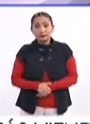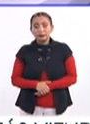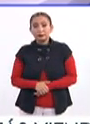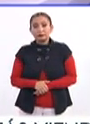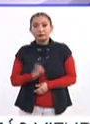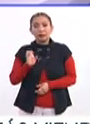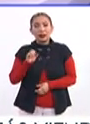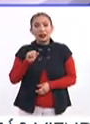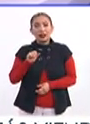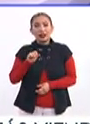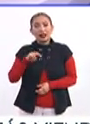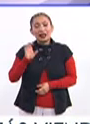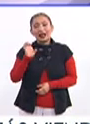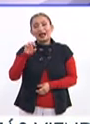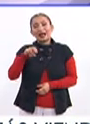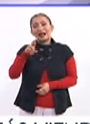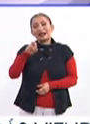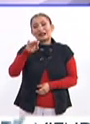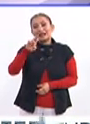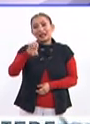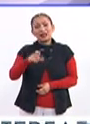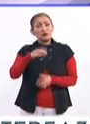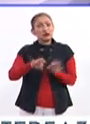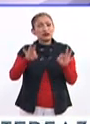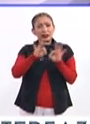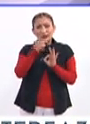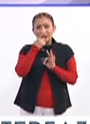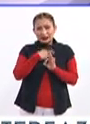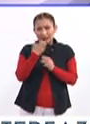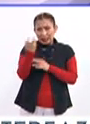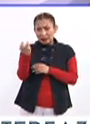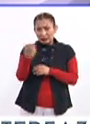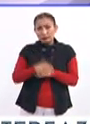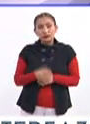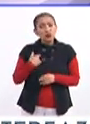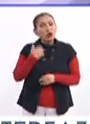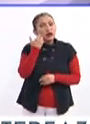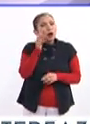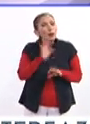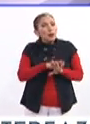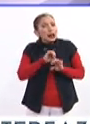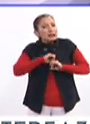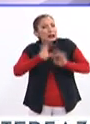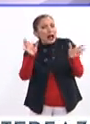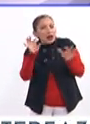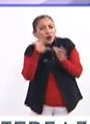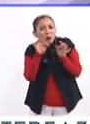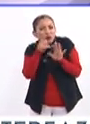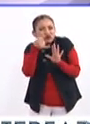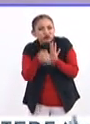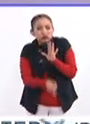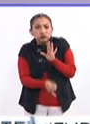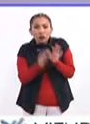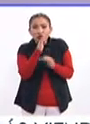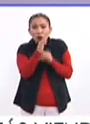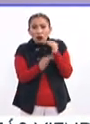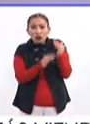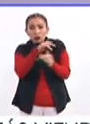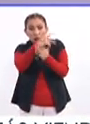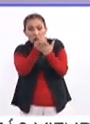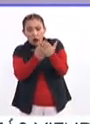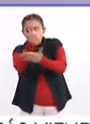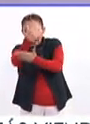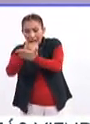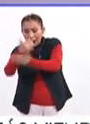Enrique, pues es importantísimo esto que nos explicas. A mí me gustaría que pudiéramos detallar, desmenuzar un poco más todos estos